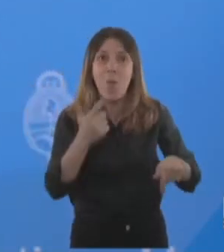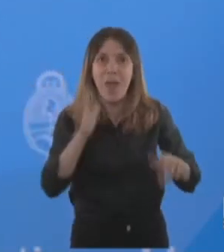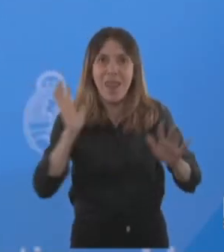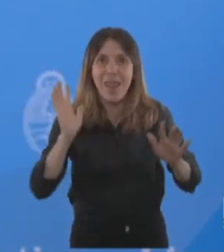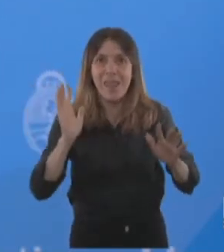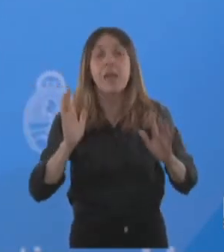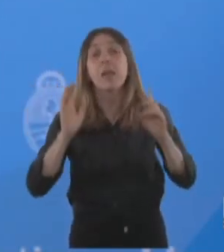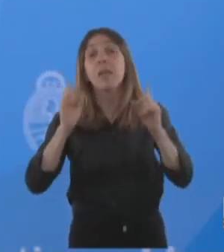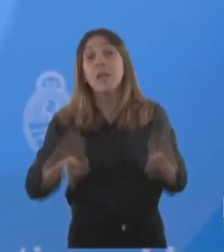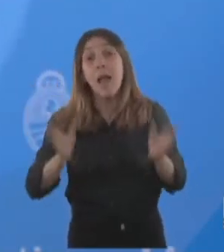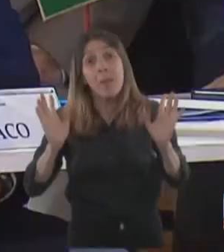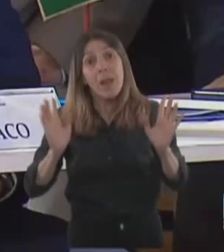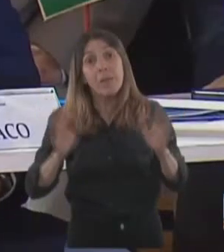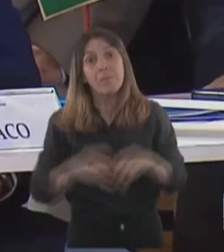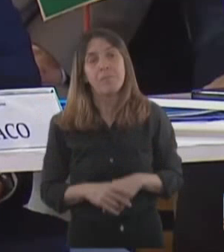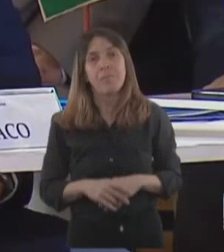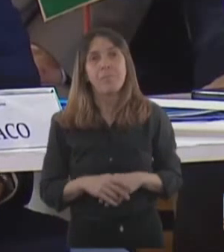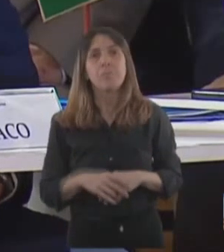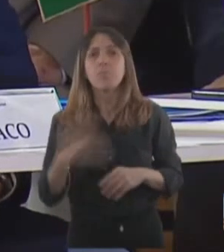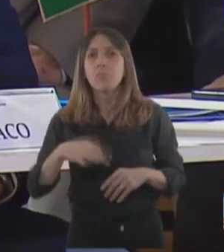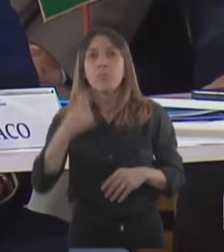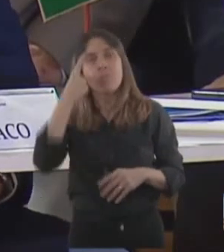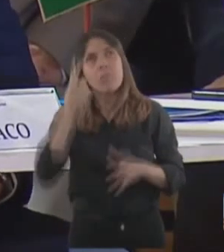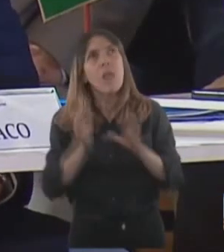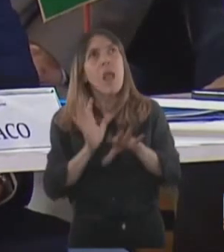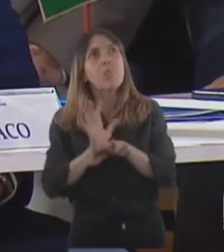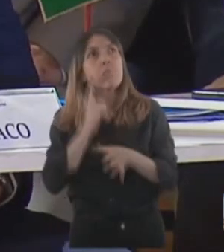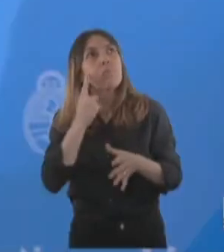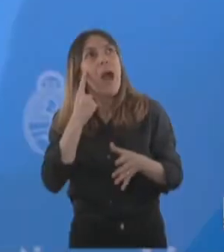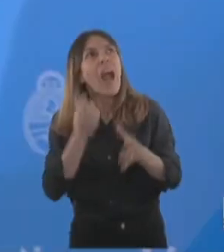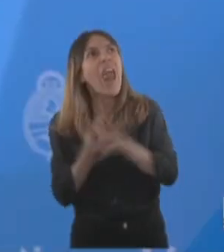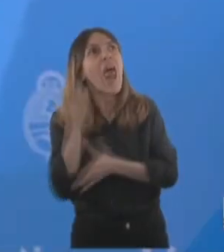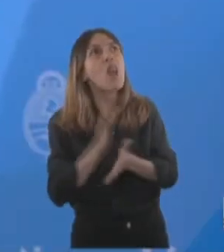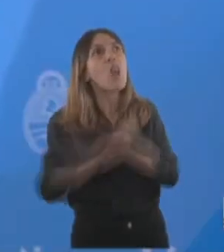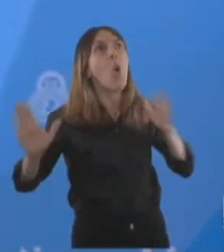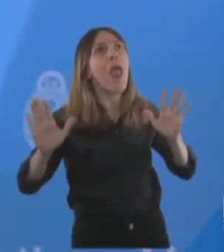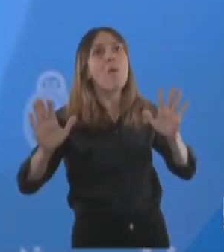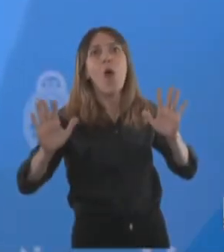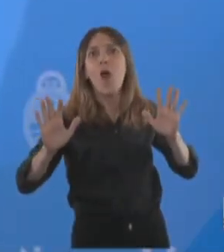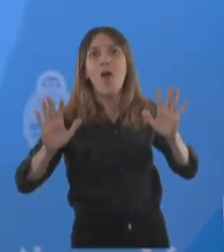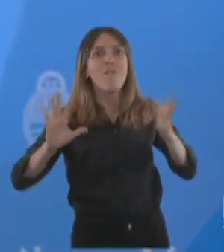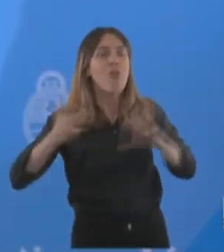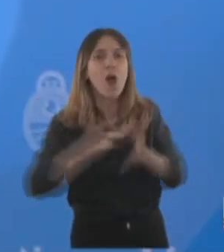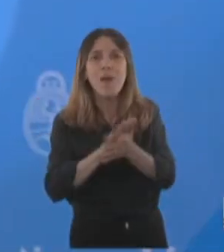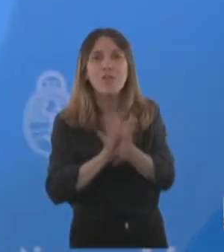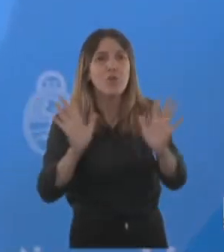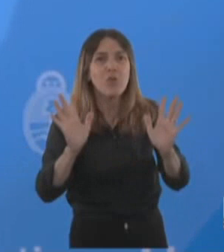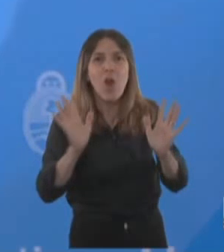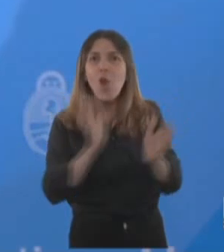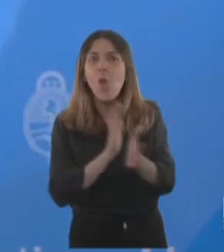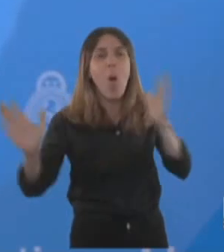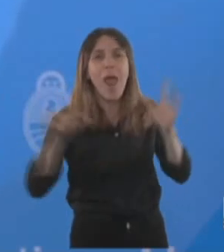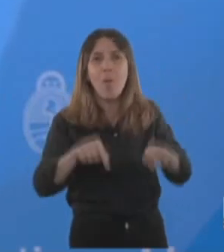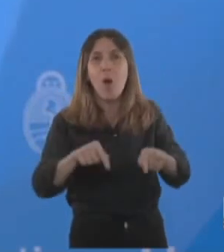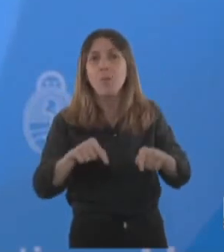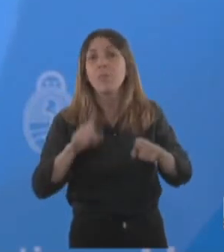Y tenemos que ser innovadores para resolverlo, porque el modelo de solución